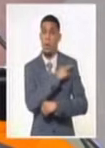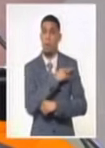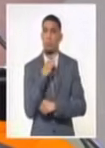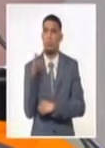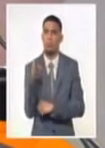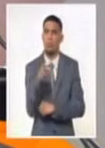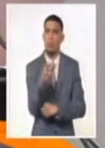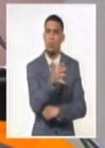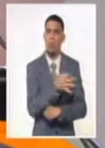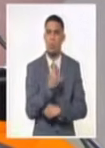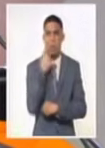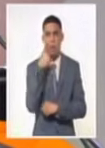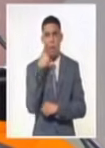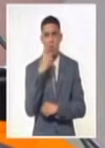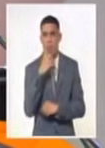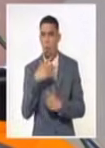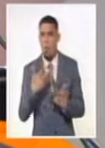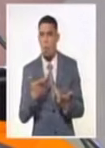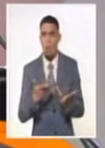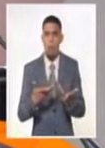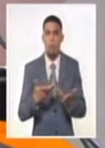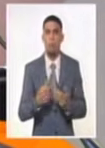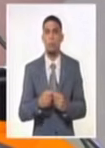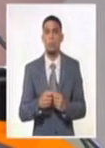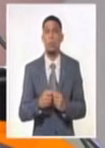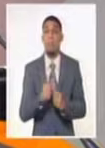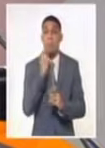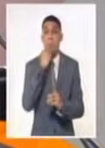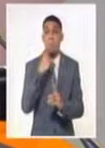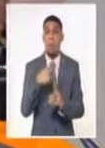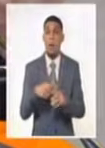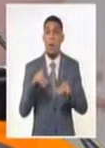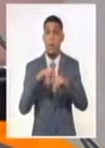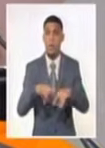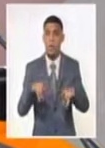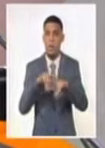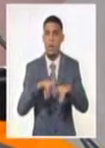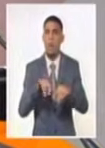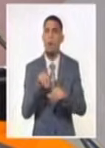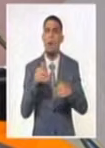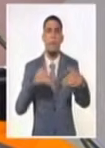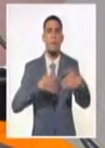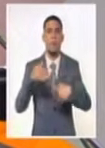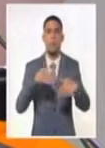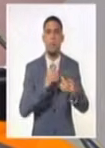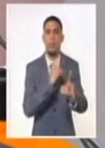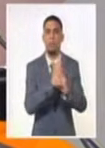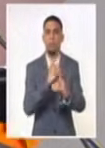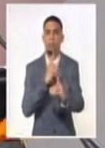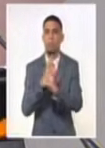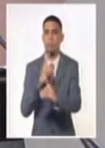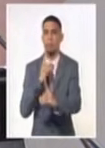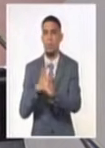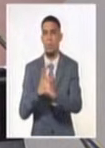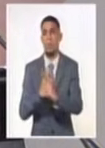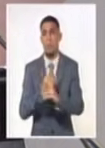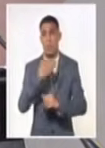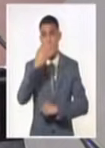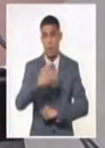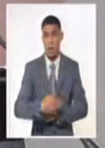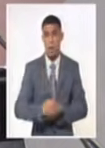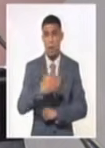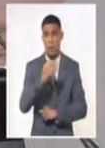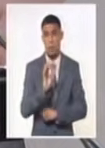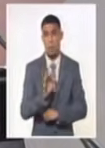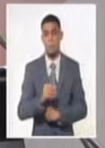las autoridades de las diferentes universidades han hecho recorridos por los municipios, han participado en estos encuentros presenciales de coordinación que te habíamos